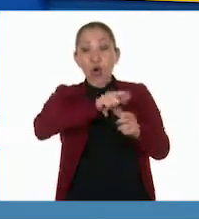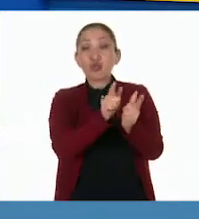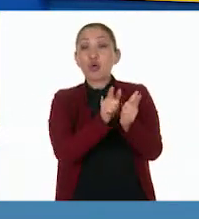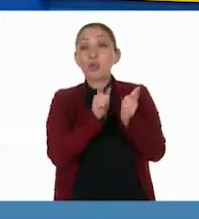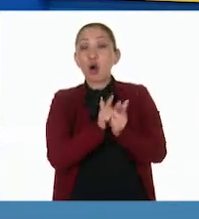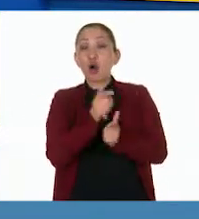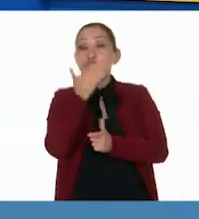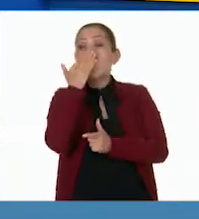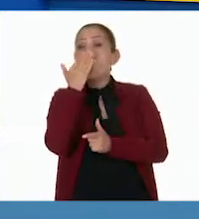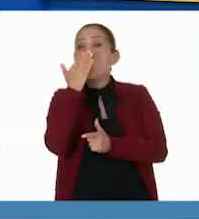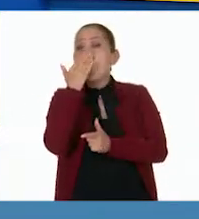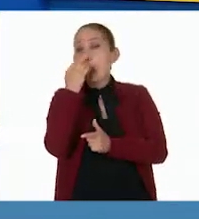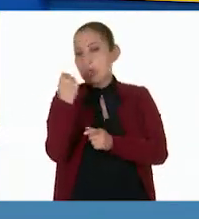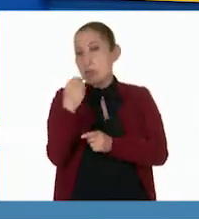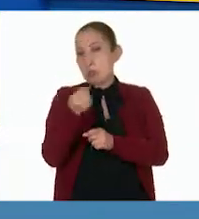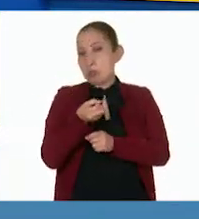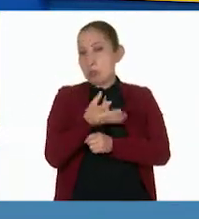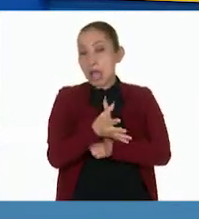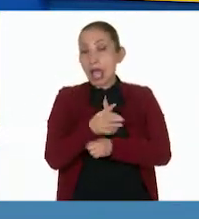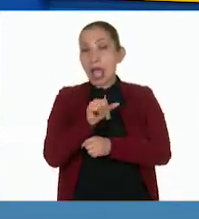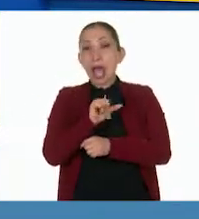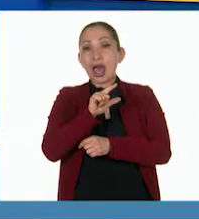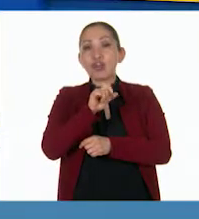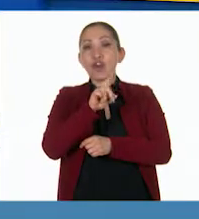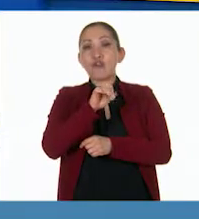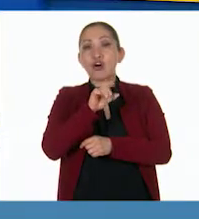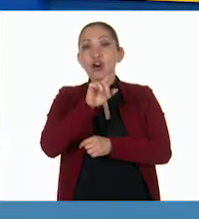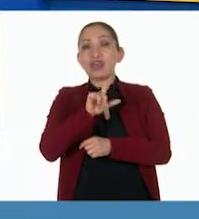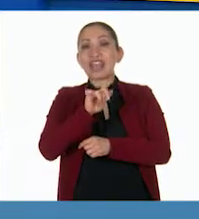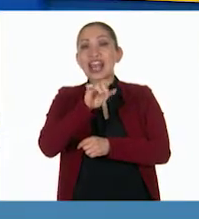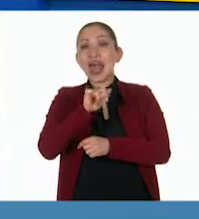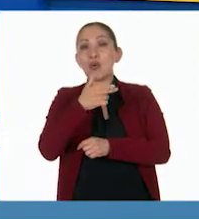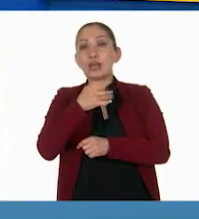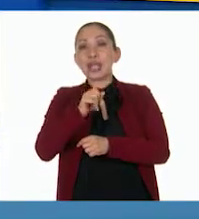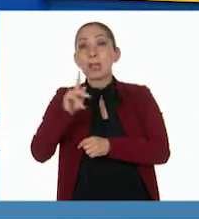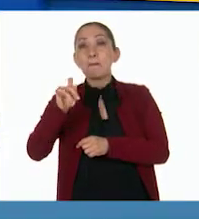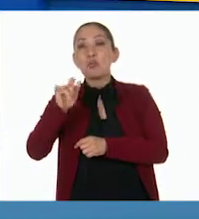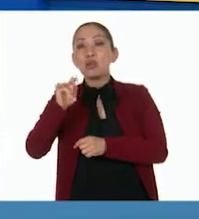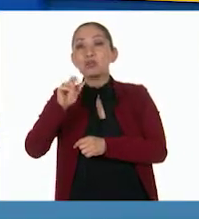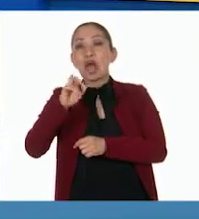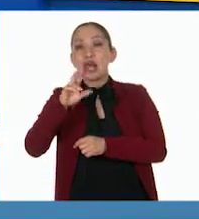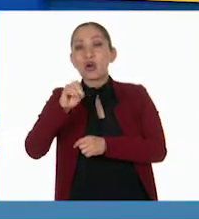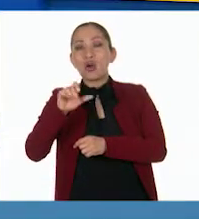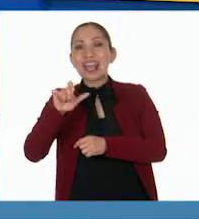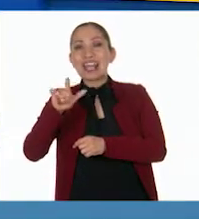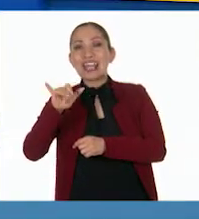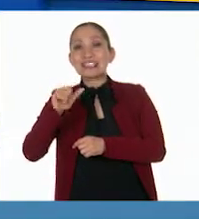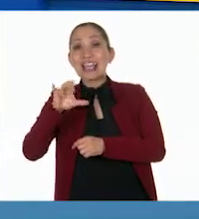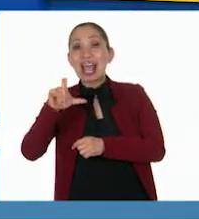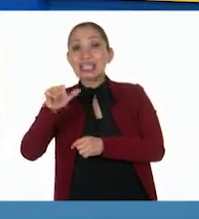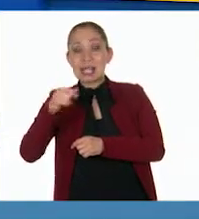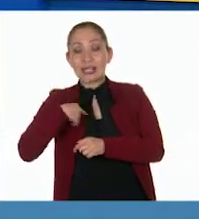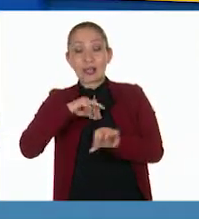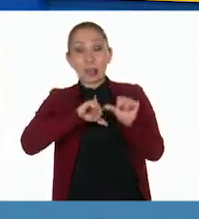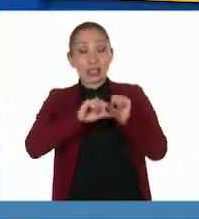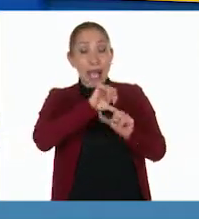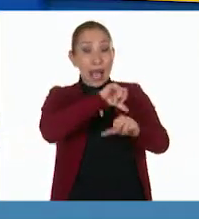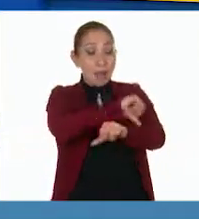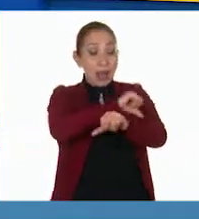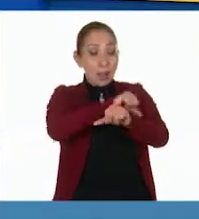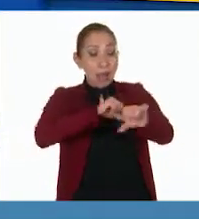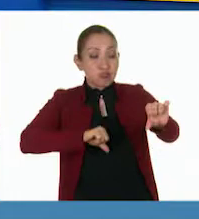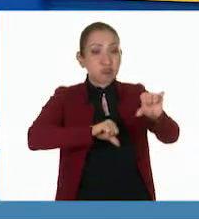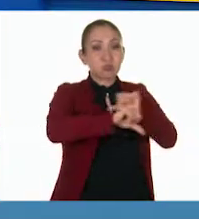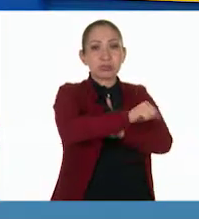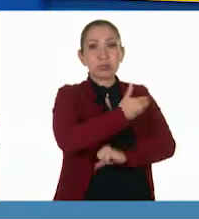Grupo Sonora, estaban personas como Adolfo de la Huerta y Plutarco Elías Calles, quien se convertiría en el sucesor de Obregón en la